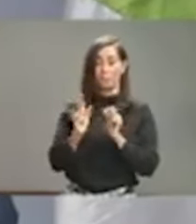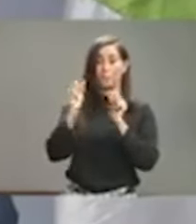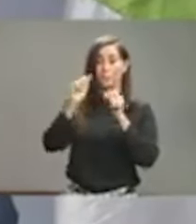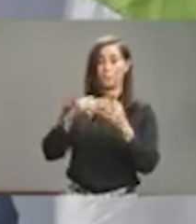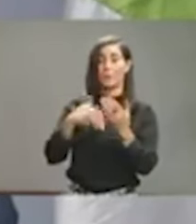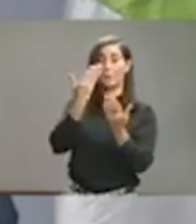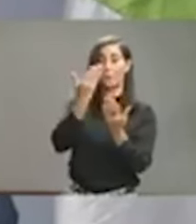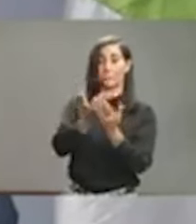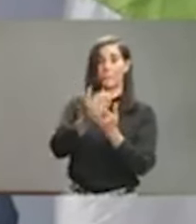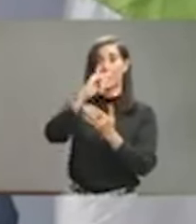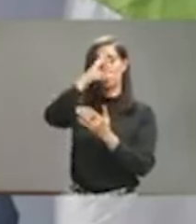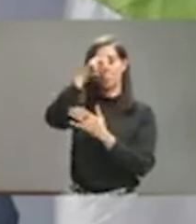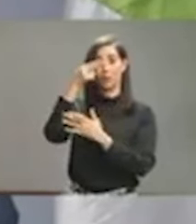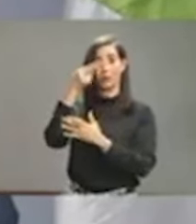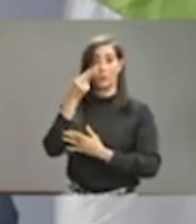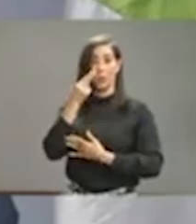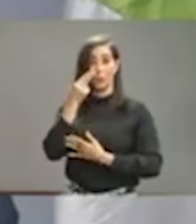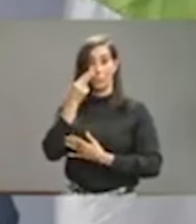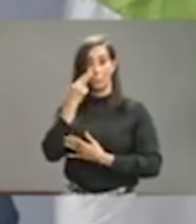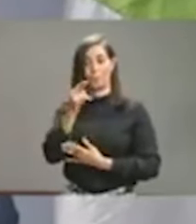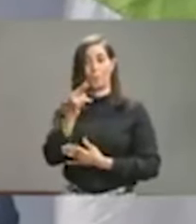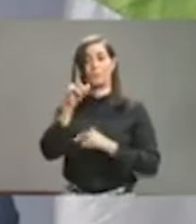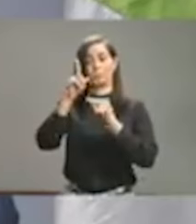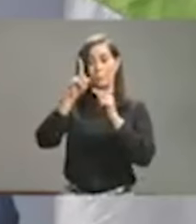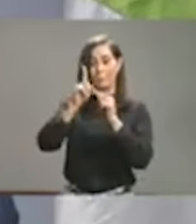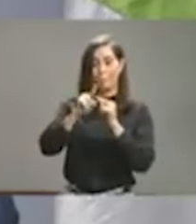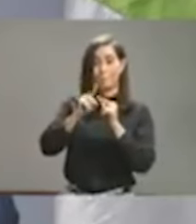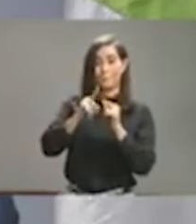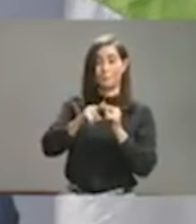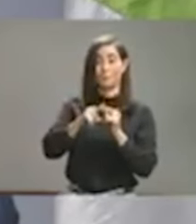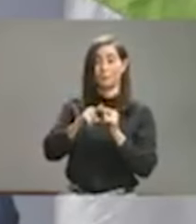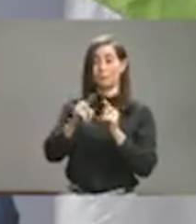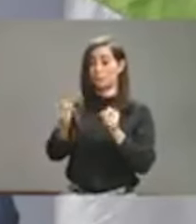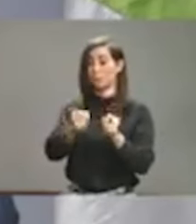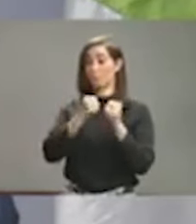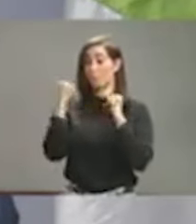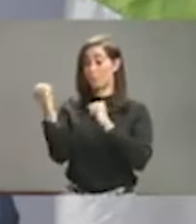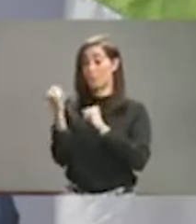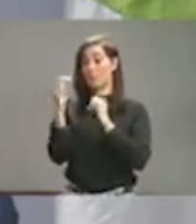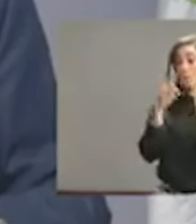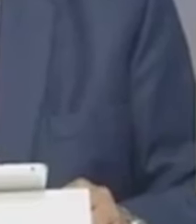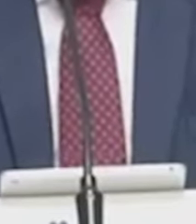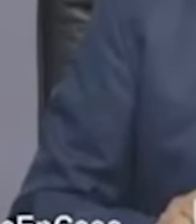se toman medidas más agresivas en esa dirección.